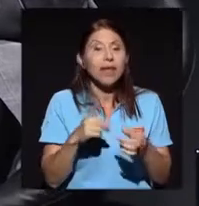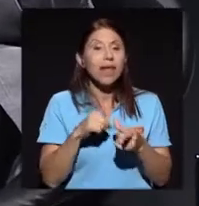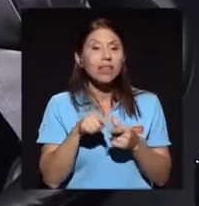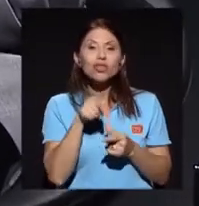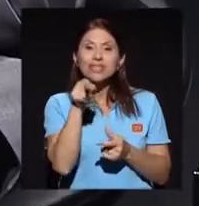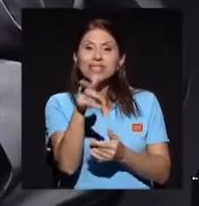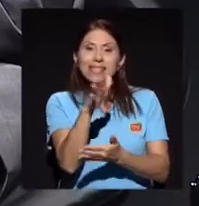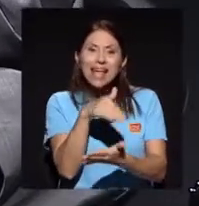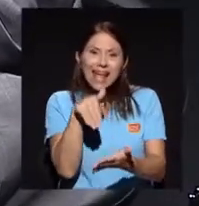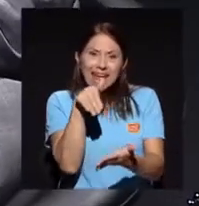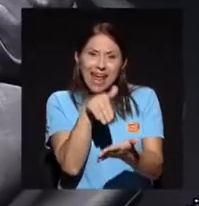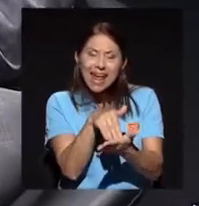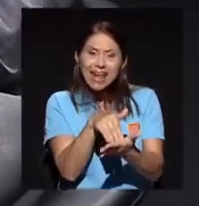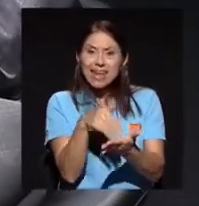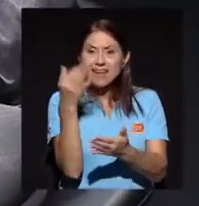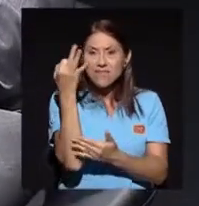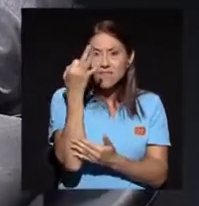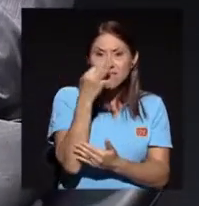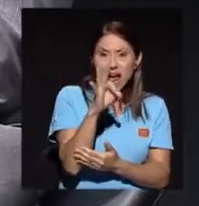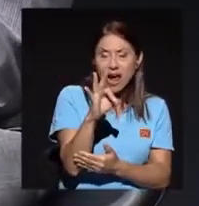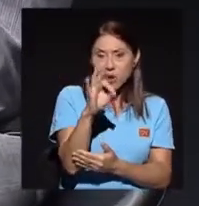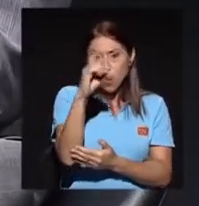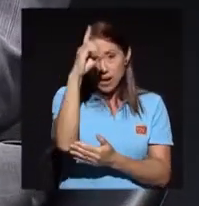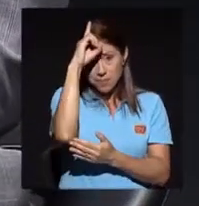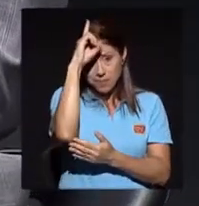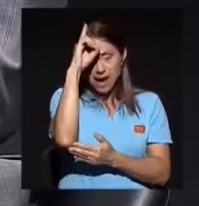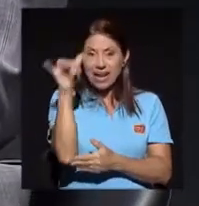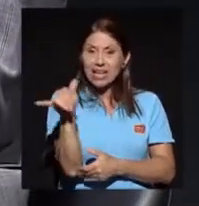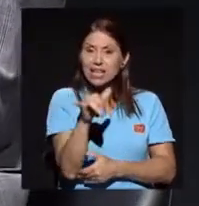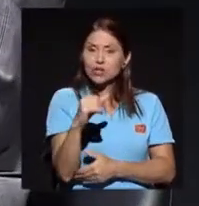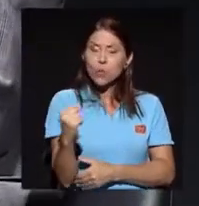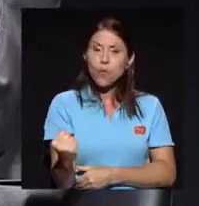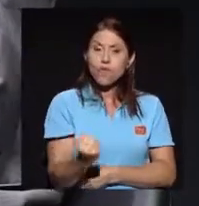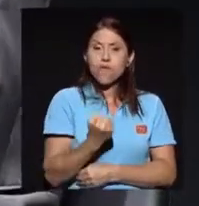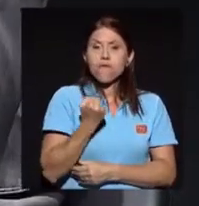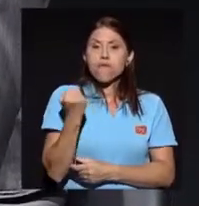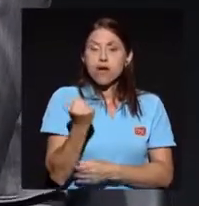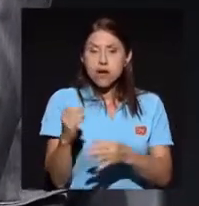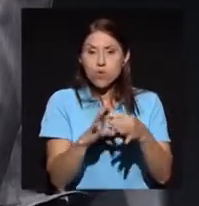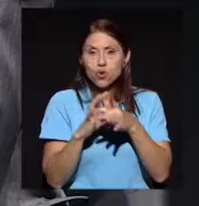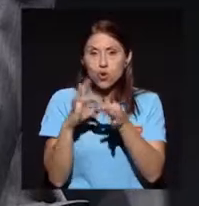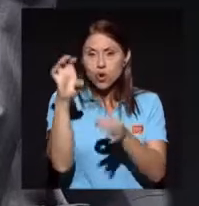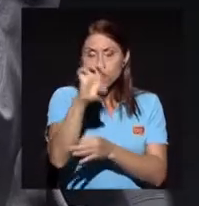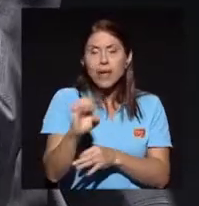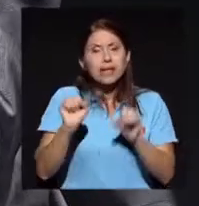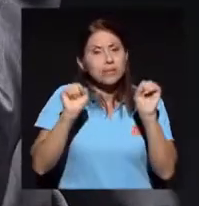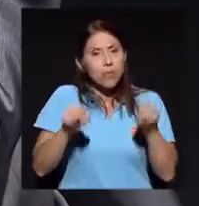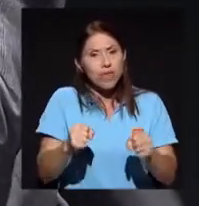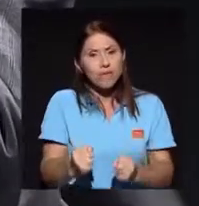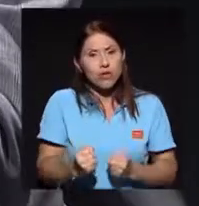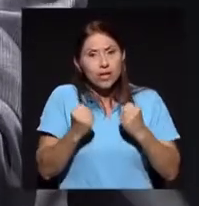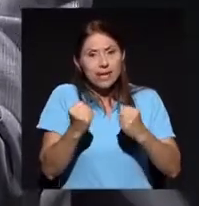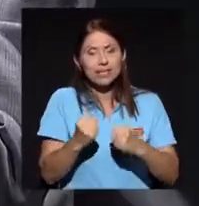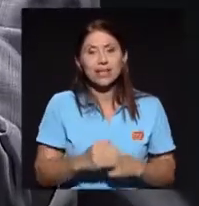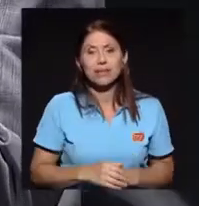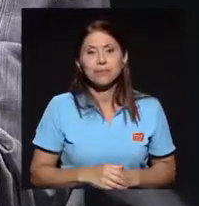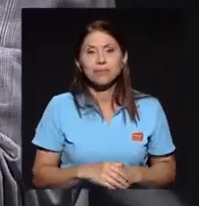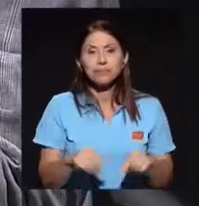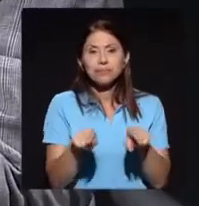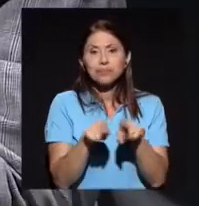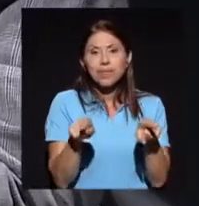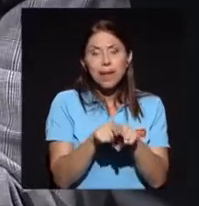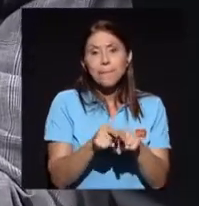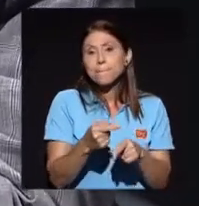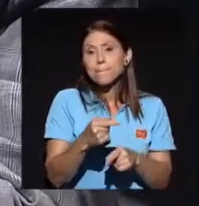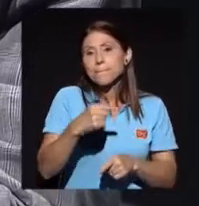como la columna vertebral de la unión europea se puede fortalecer y yo diría que hay otro elemento que trasciende lo